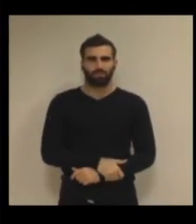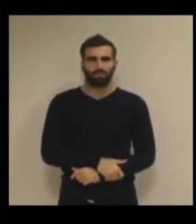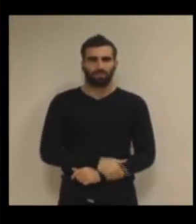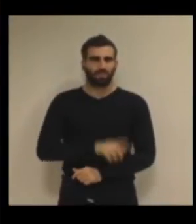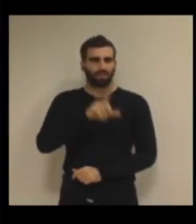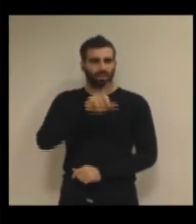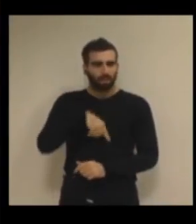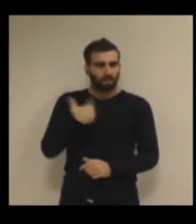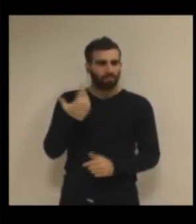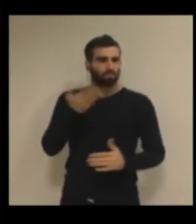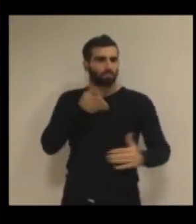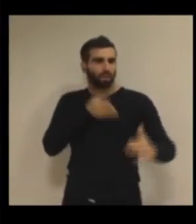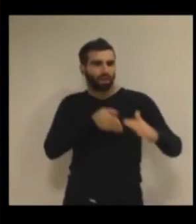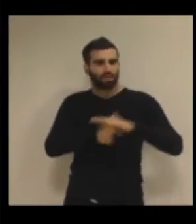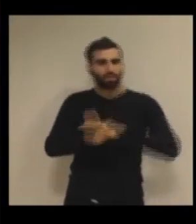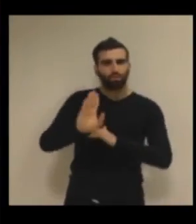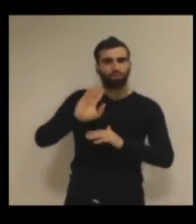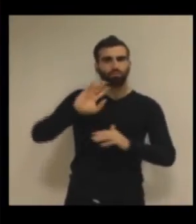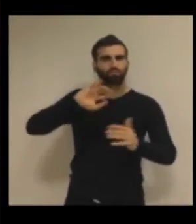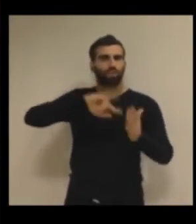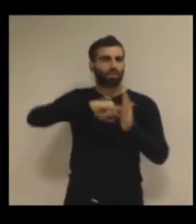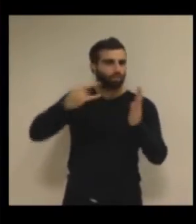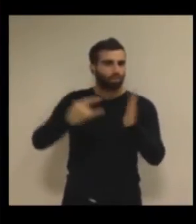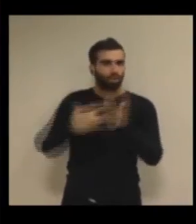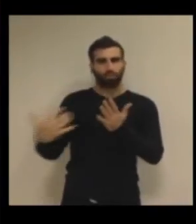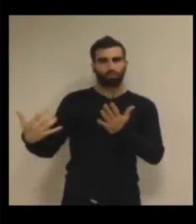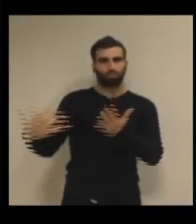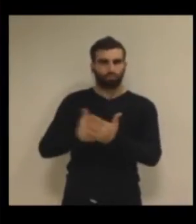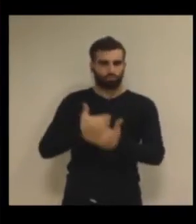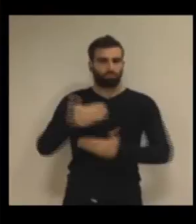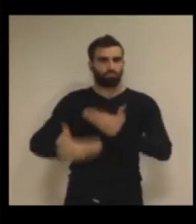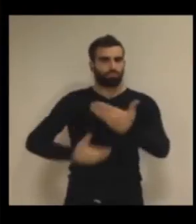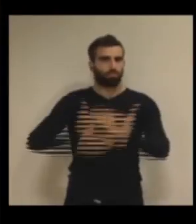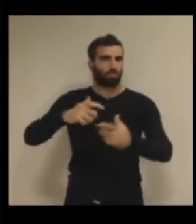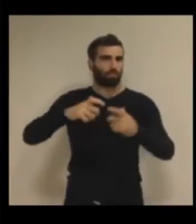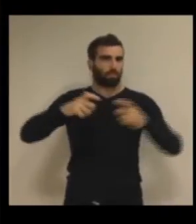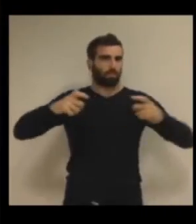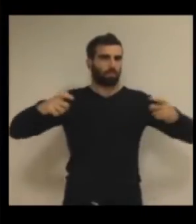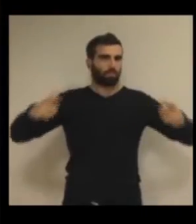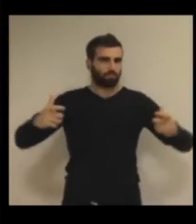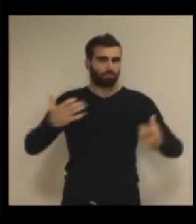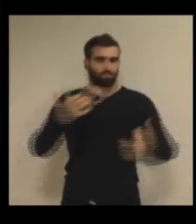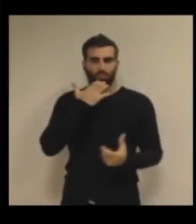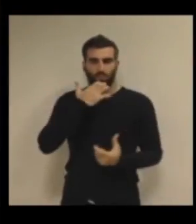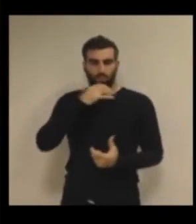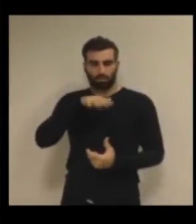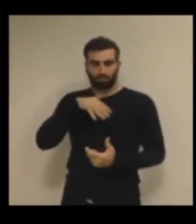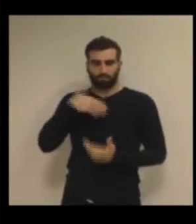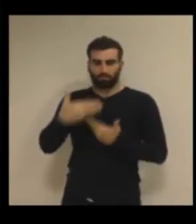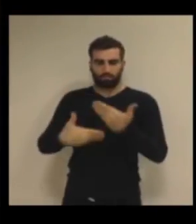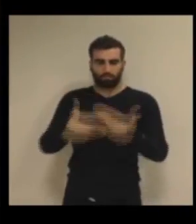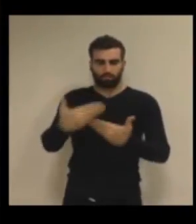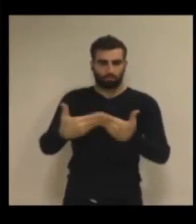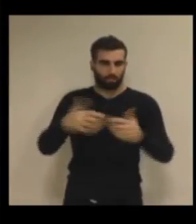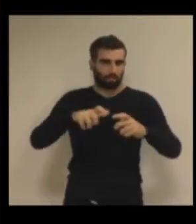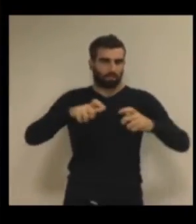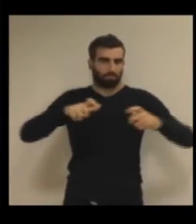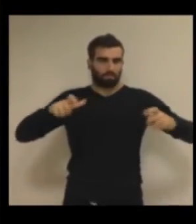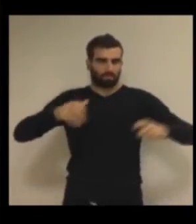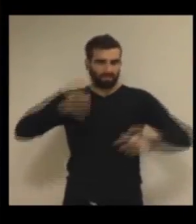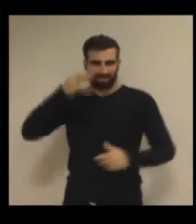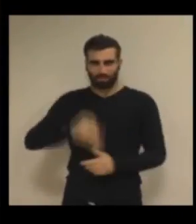medios de acceso, los propios medios tecnológicos, exactamente igual, cada vez vamos a tener nuevos medios de acceso. En este sentido,